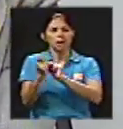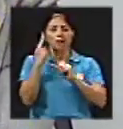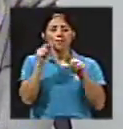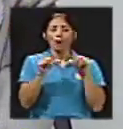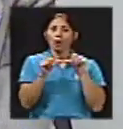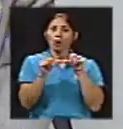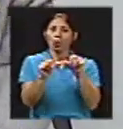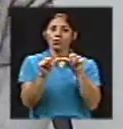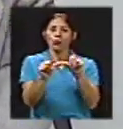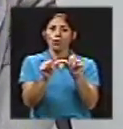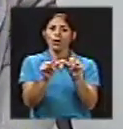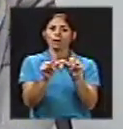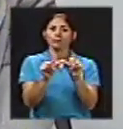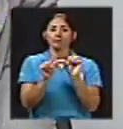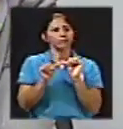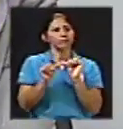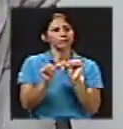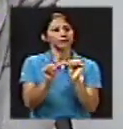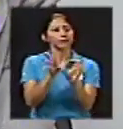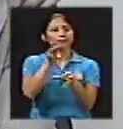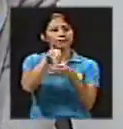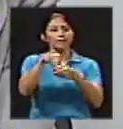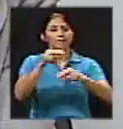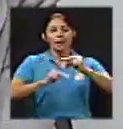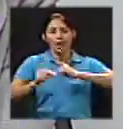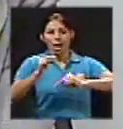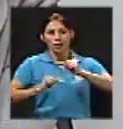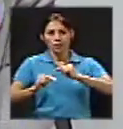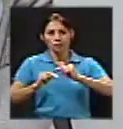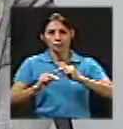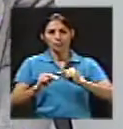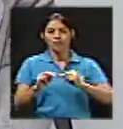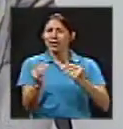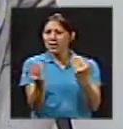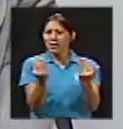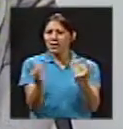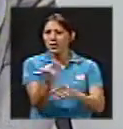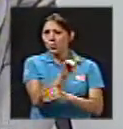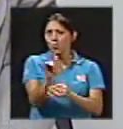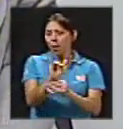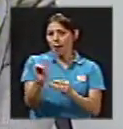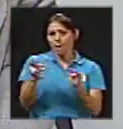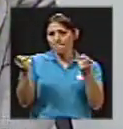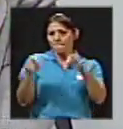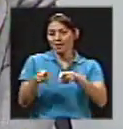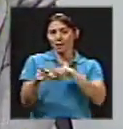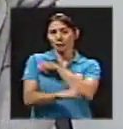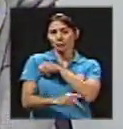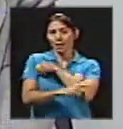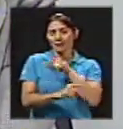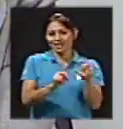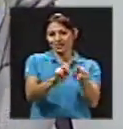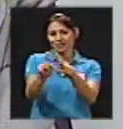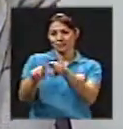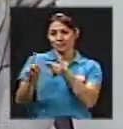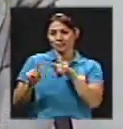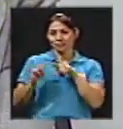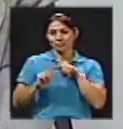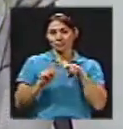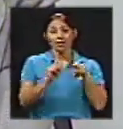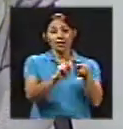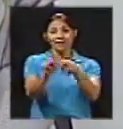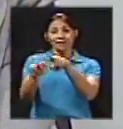su participación en el mercado. Bueno, de alguna manera lo mismo le pasa a los países. Los países tienen que estarse